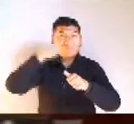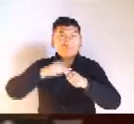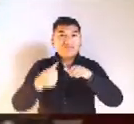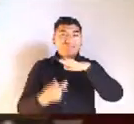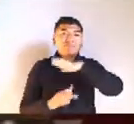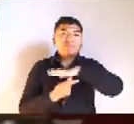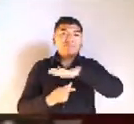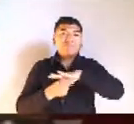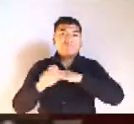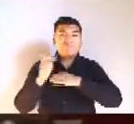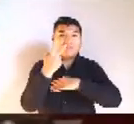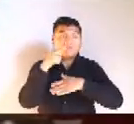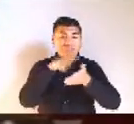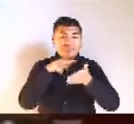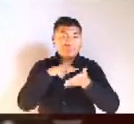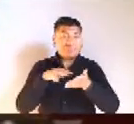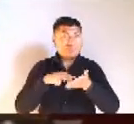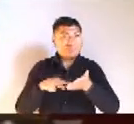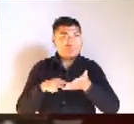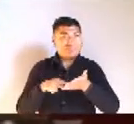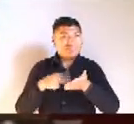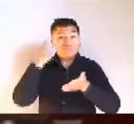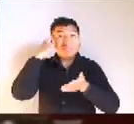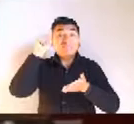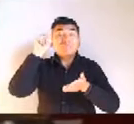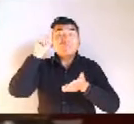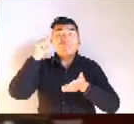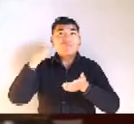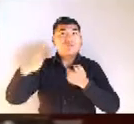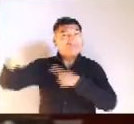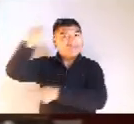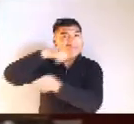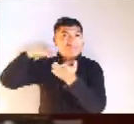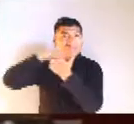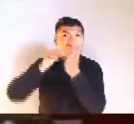en la segunda lectura que para retornar